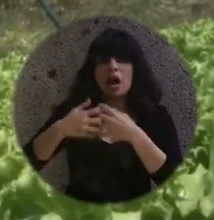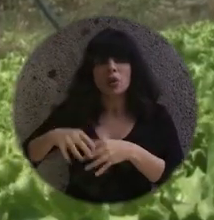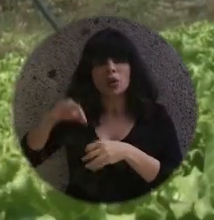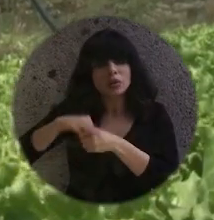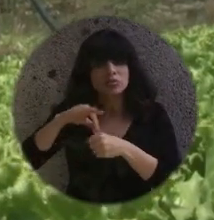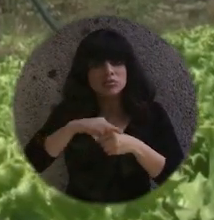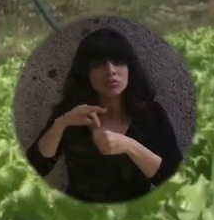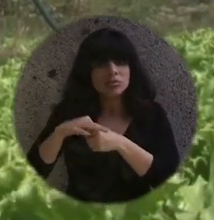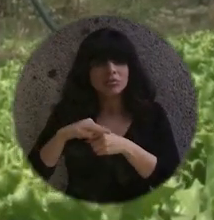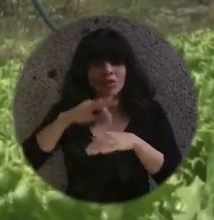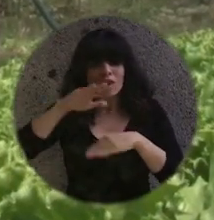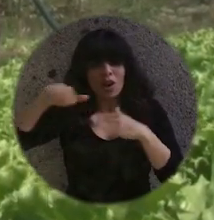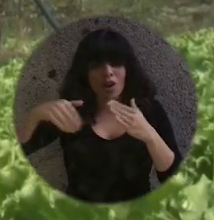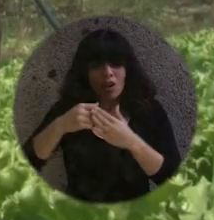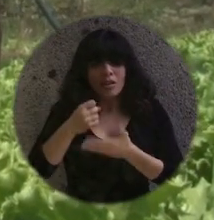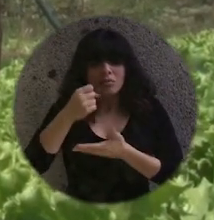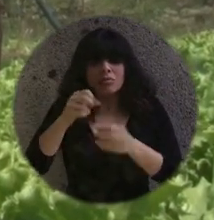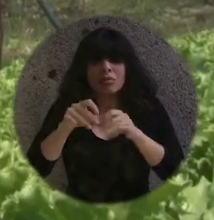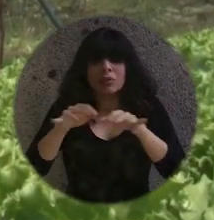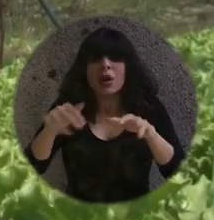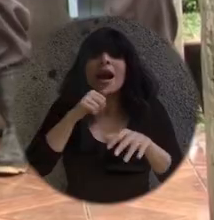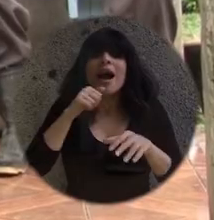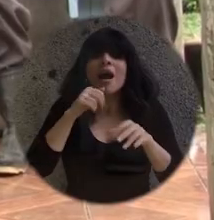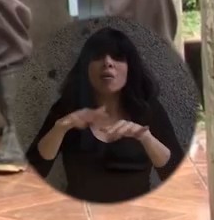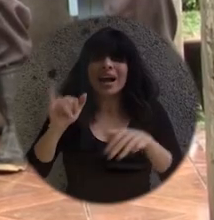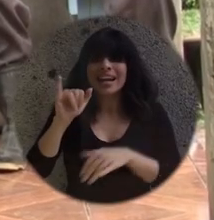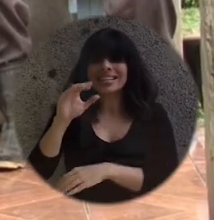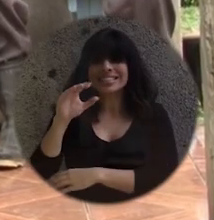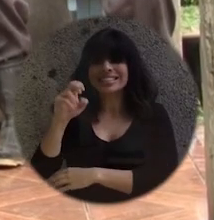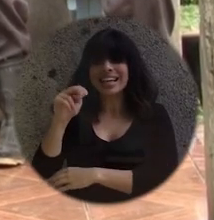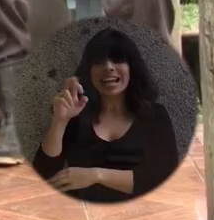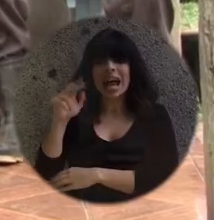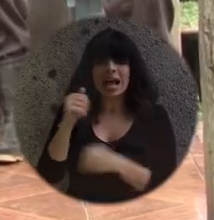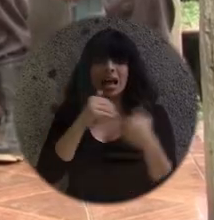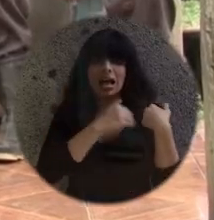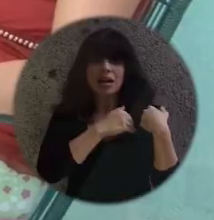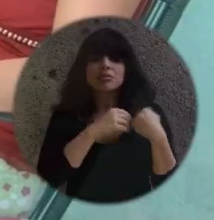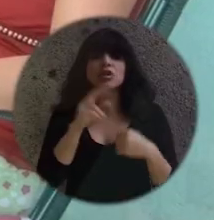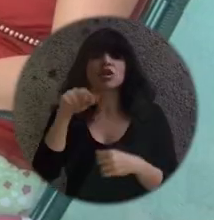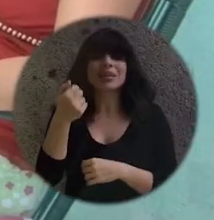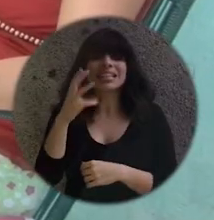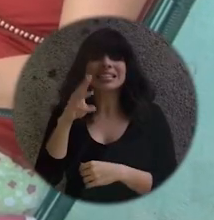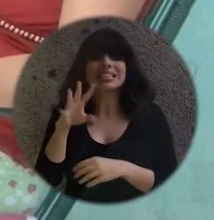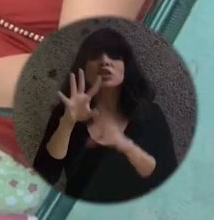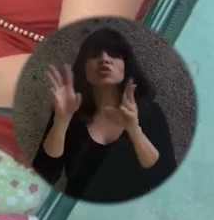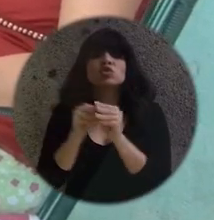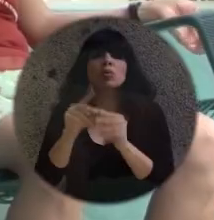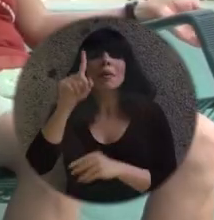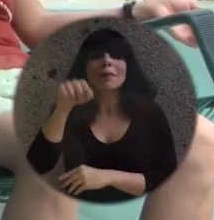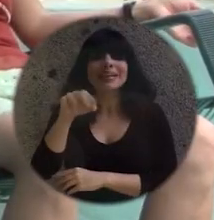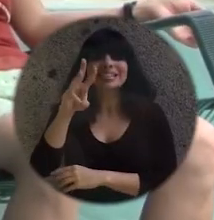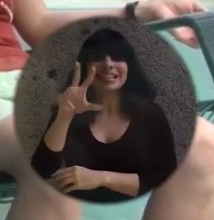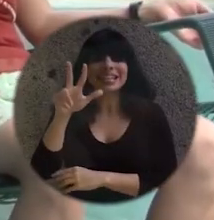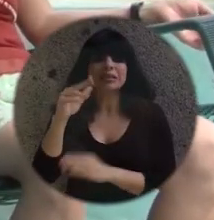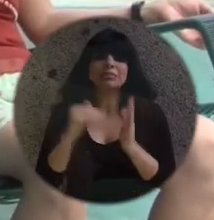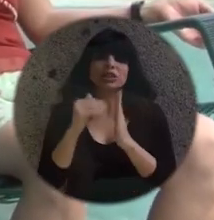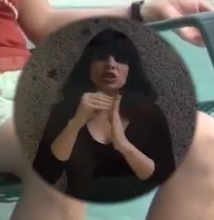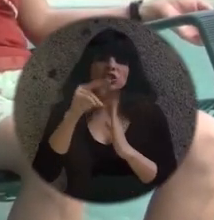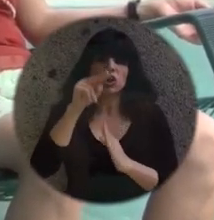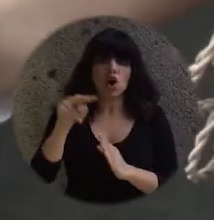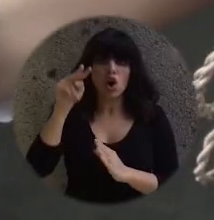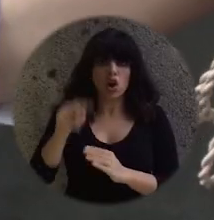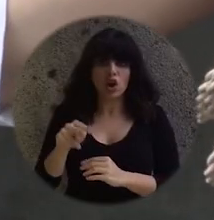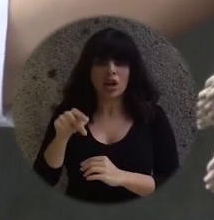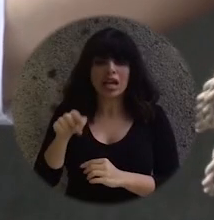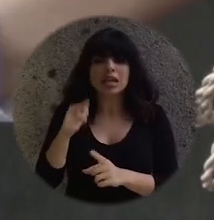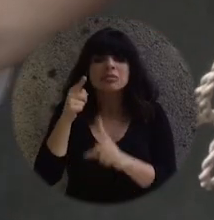Las inversiones en pequeño riego por parte del SENARA sumaron en 2016 1,063 millones de colones